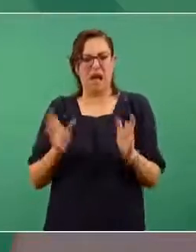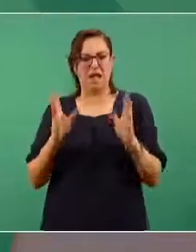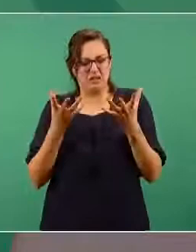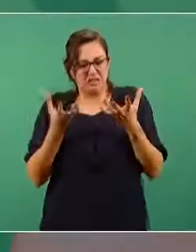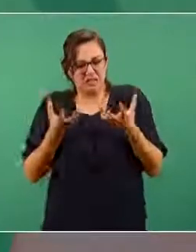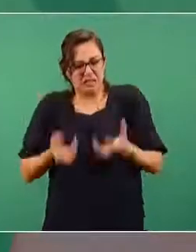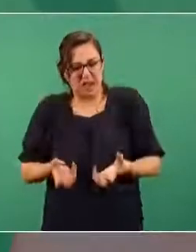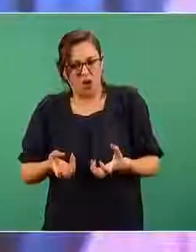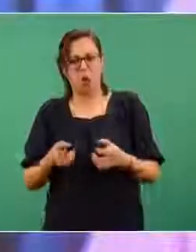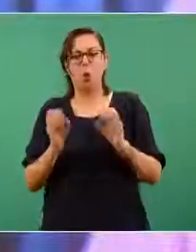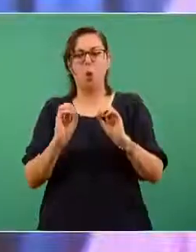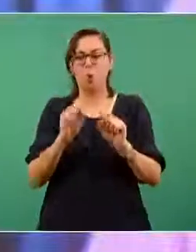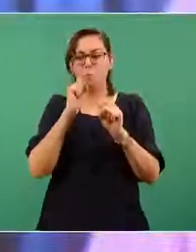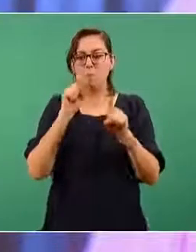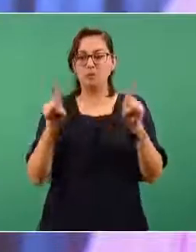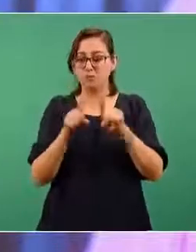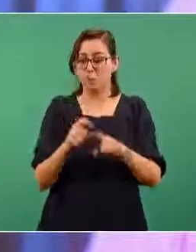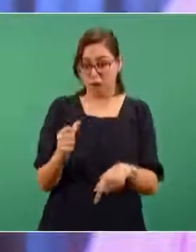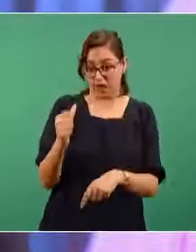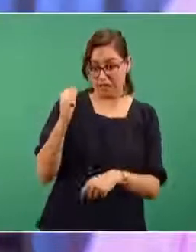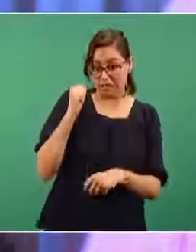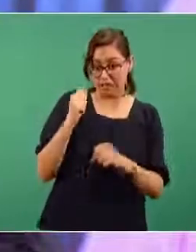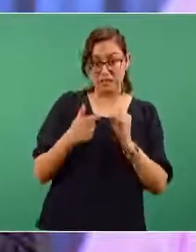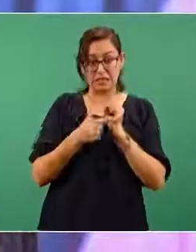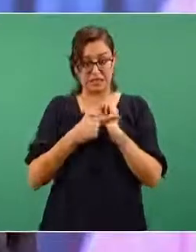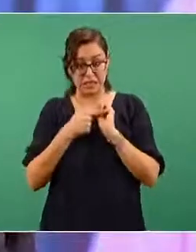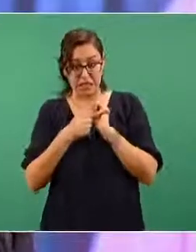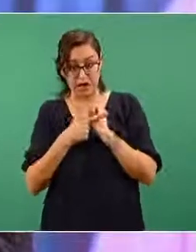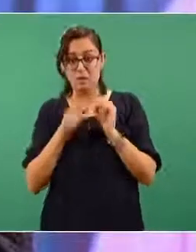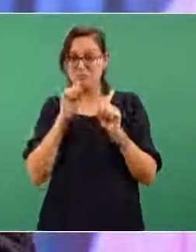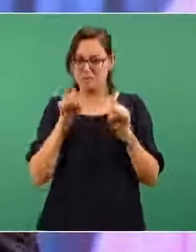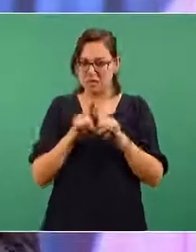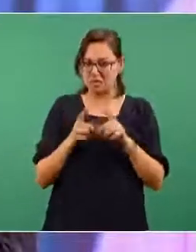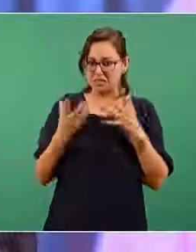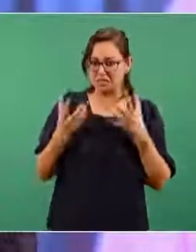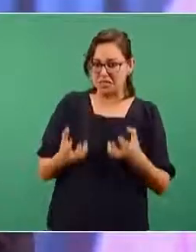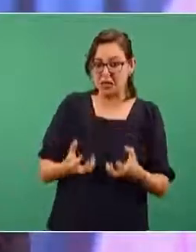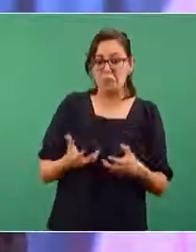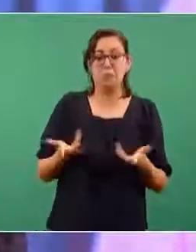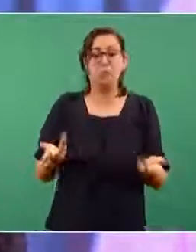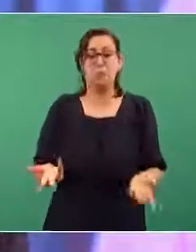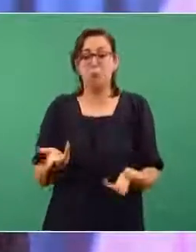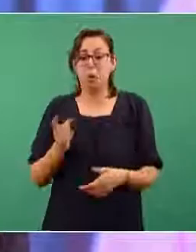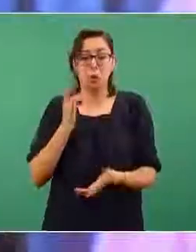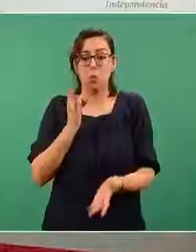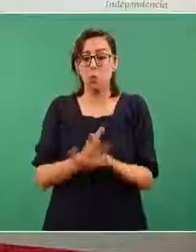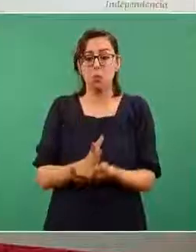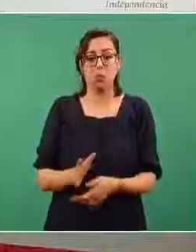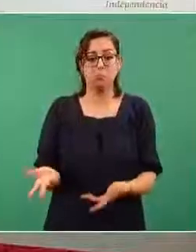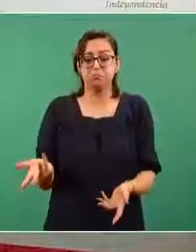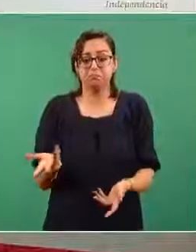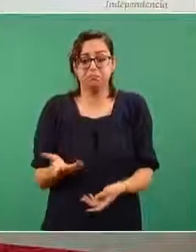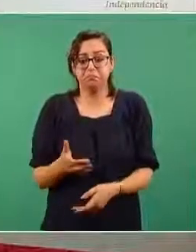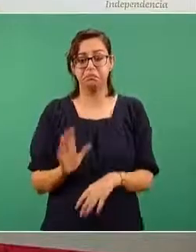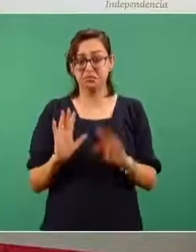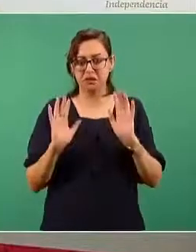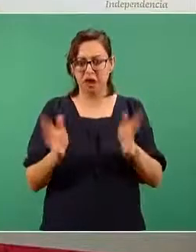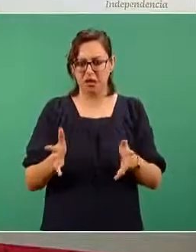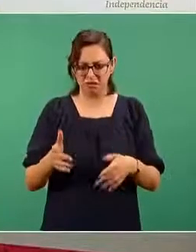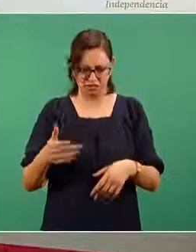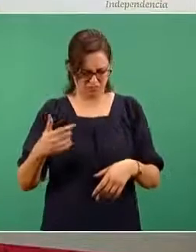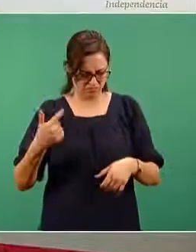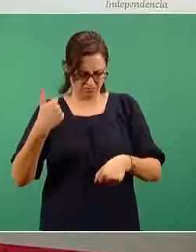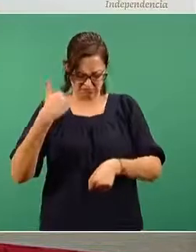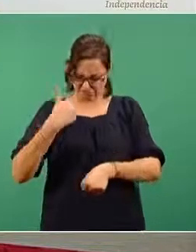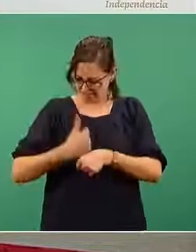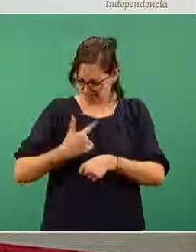las personas que las presentan y que no se alcanza a generar, digamos, un síndrome completo diferente.